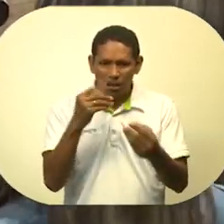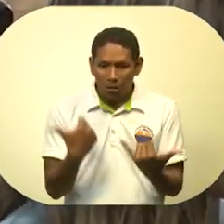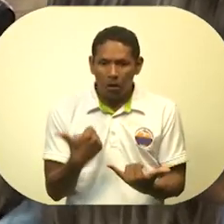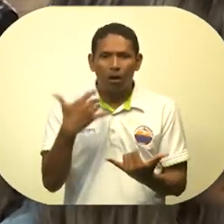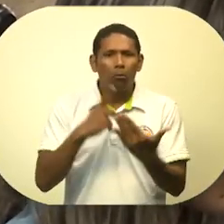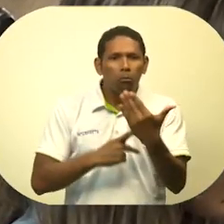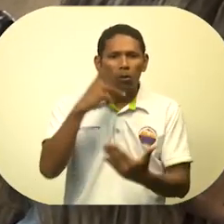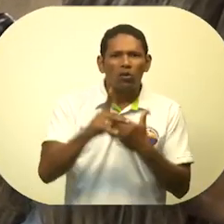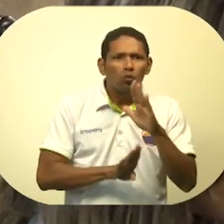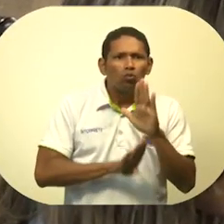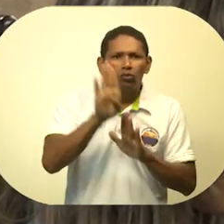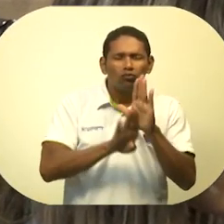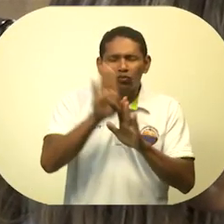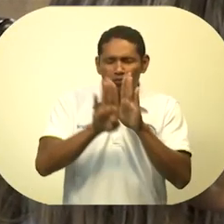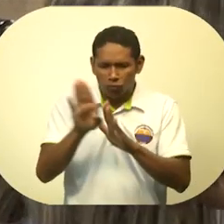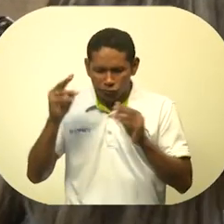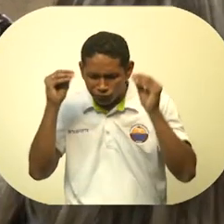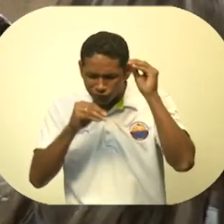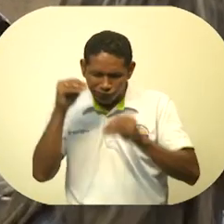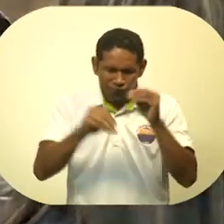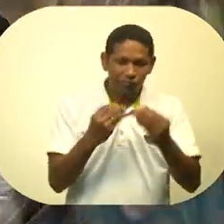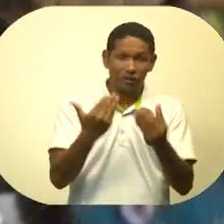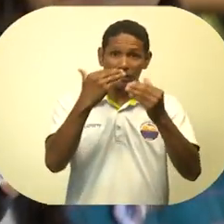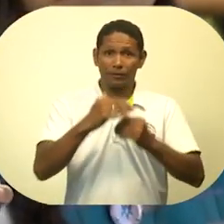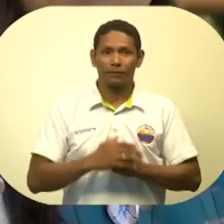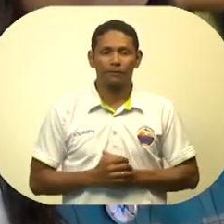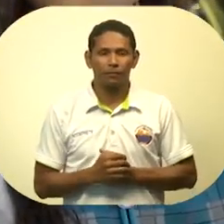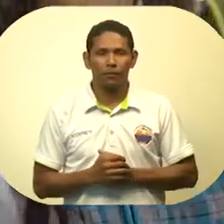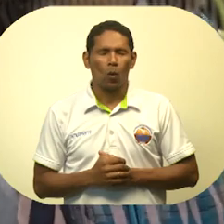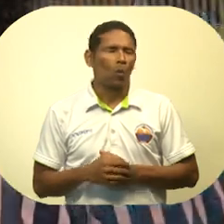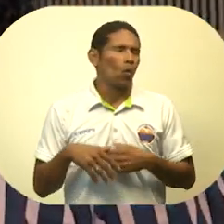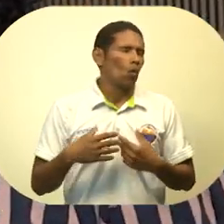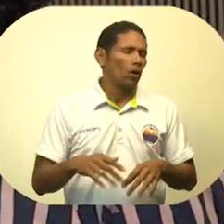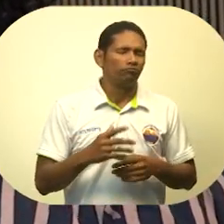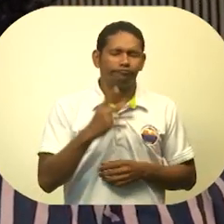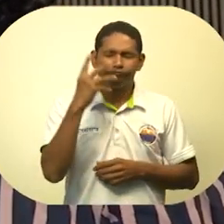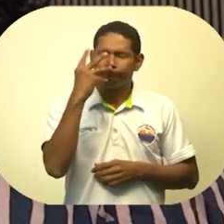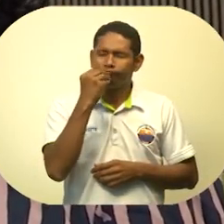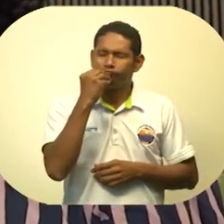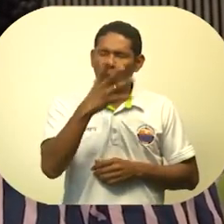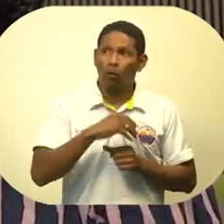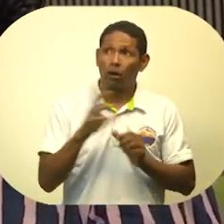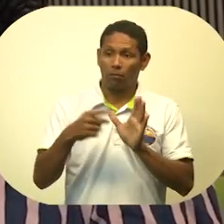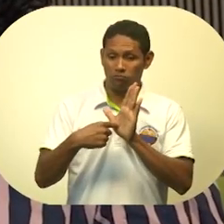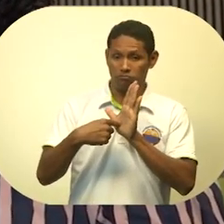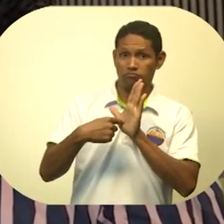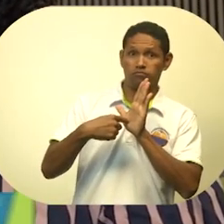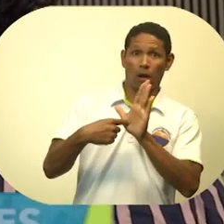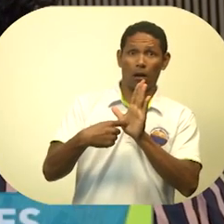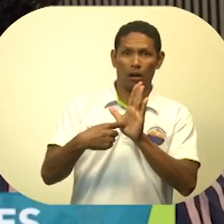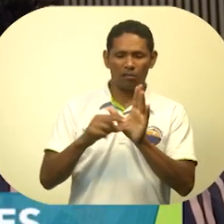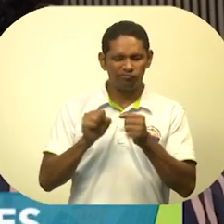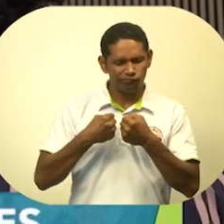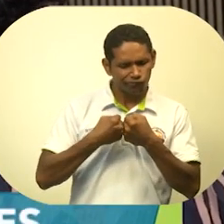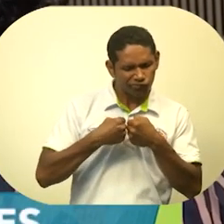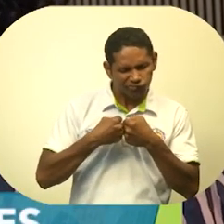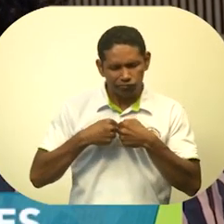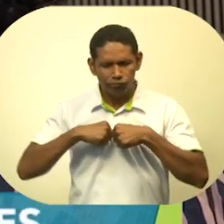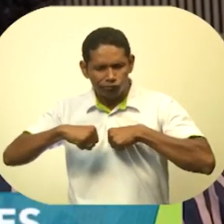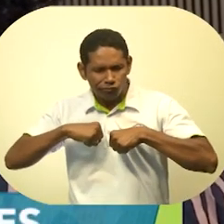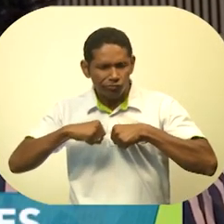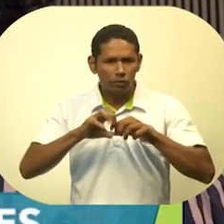los proyectos que hoy en día se están gestando desde la academia. Fue una experiencia muy bonita, de mucha visibilización, de